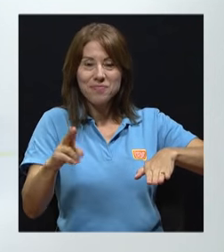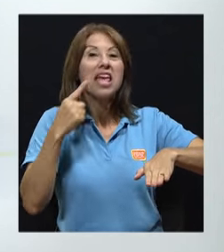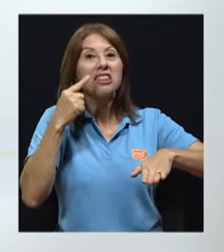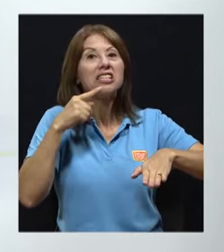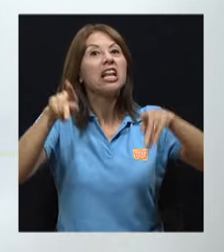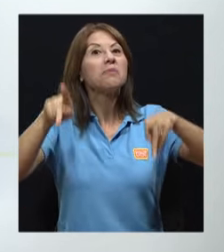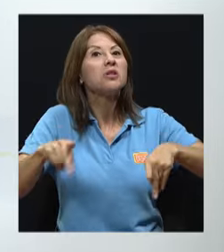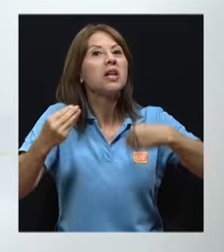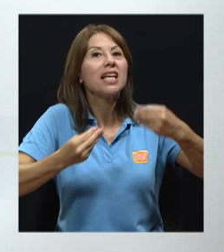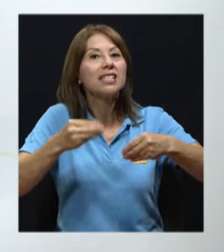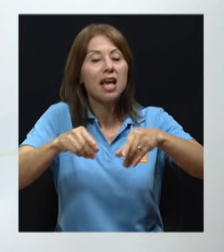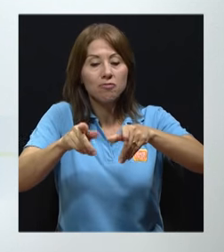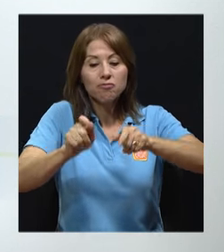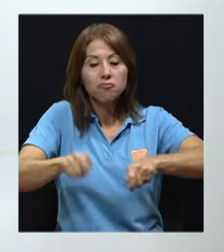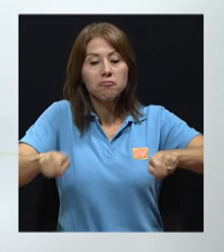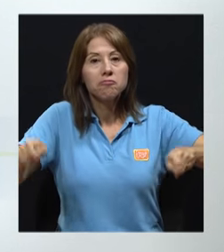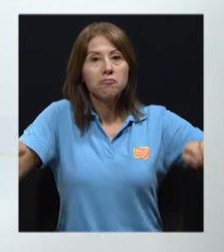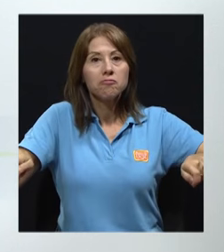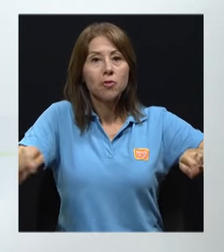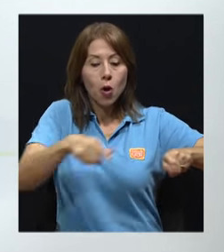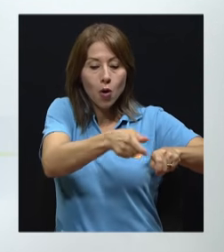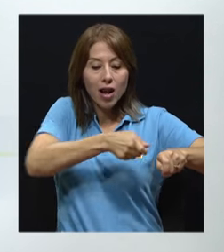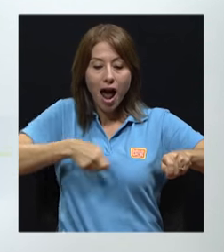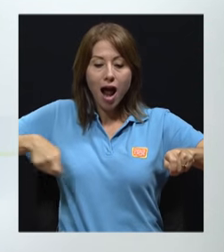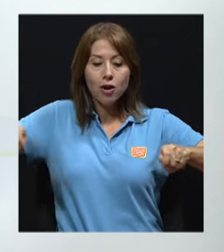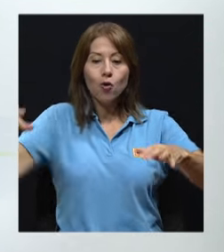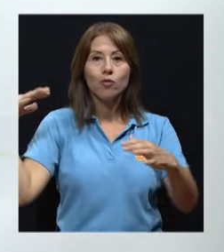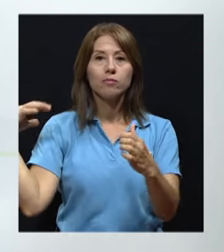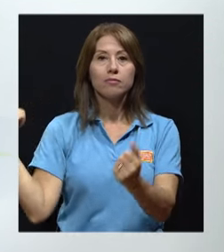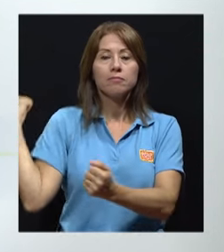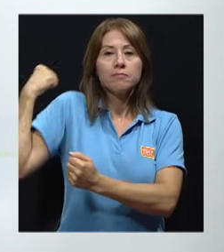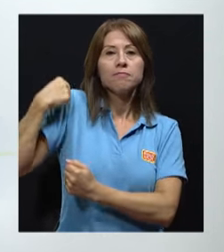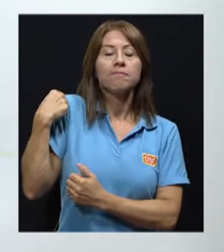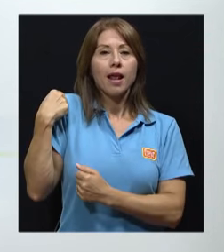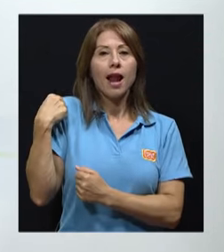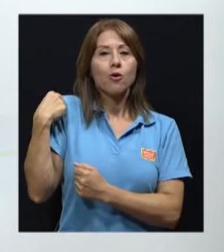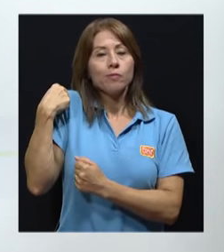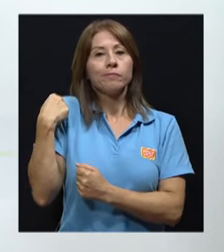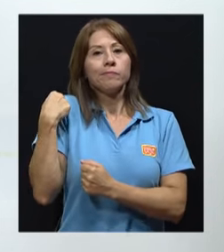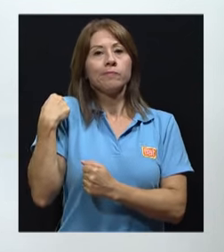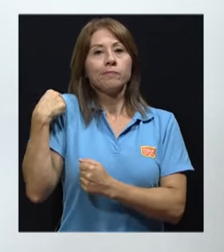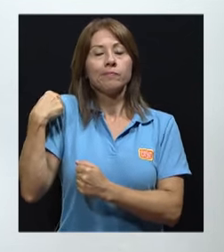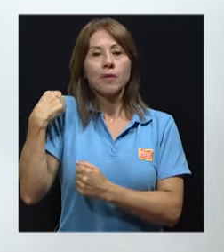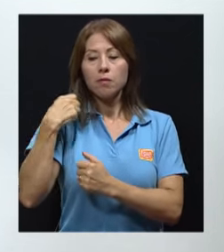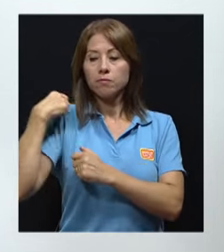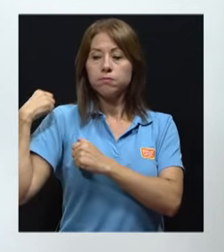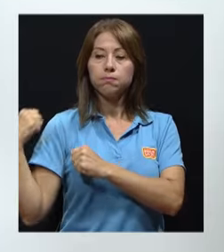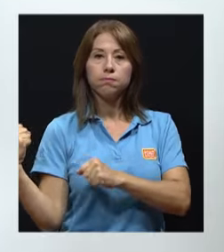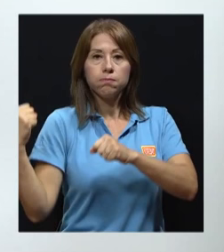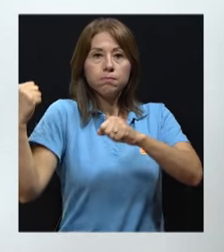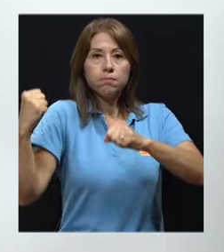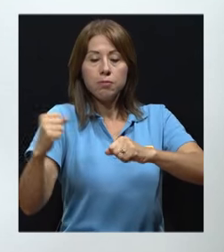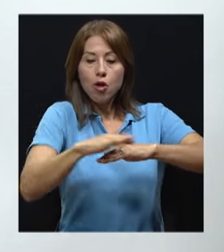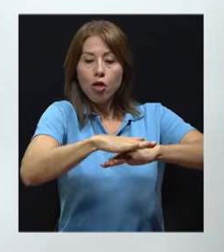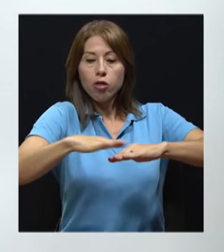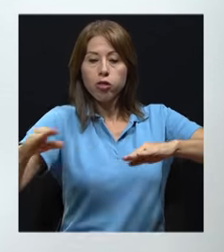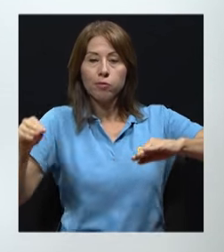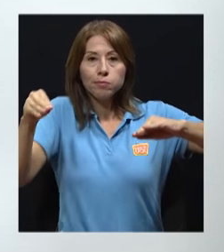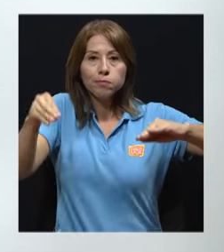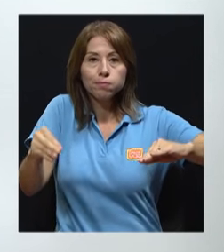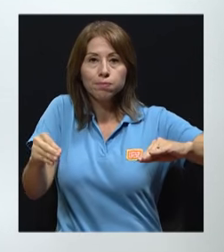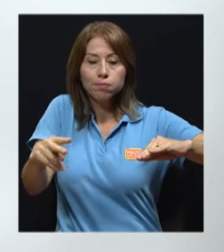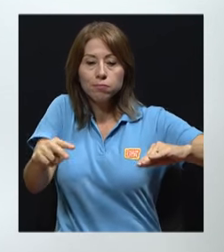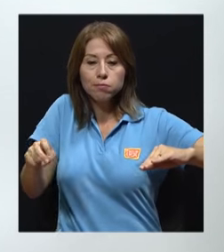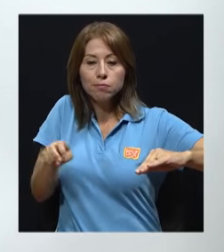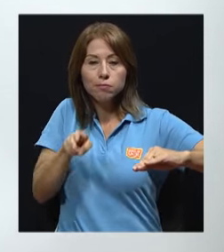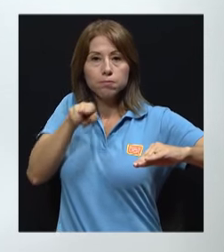músicos relatan de que llegaba un marinista con la imba al hombro en el arco verdad con el